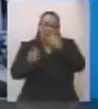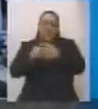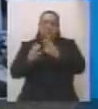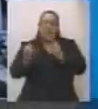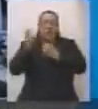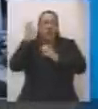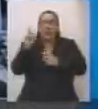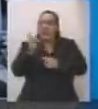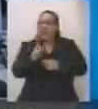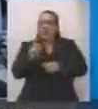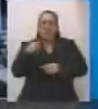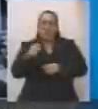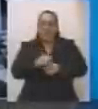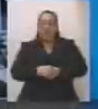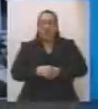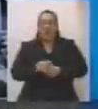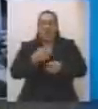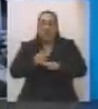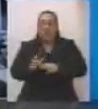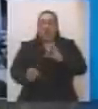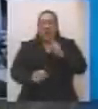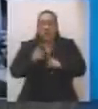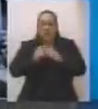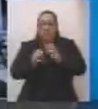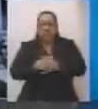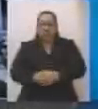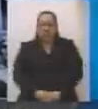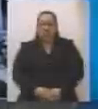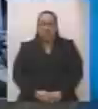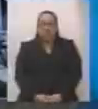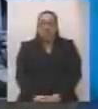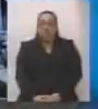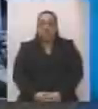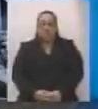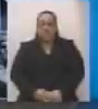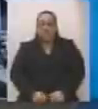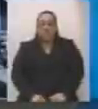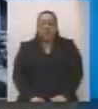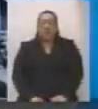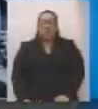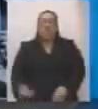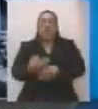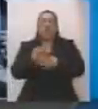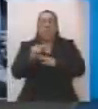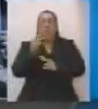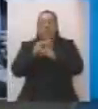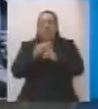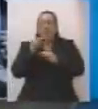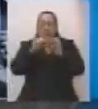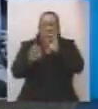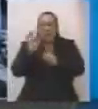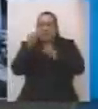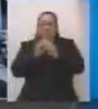conferencia no es necesario entrar en los detalles de las fórmulas matemáticas, pero sí quisiera